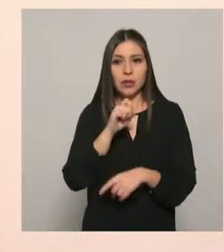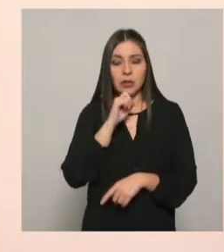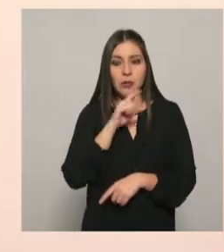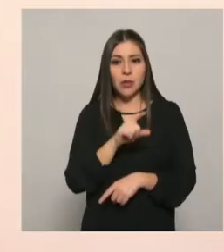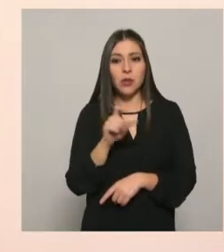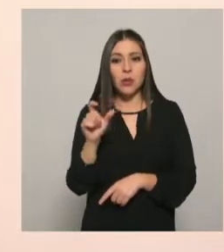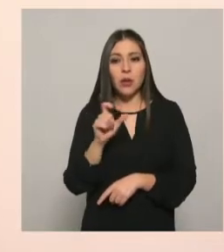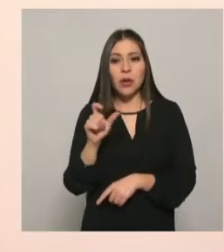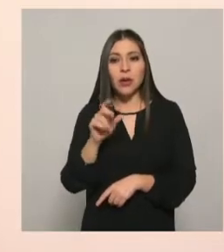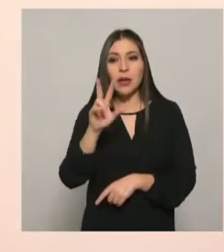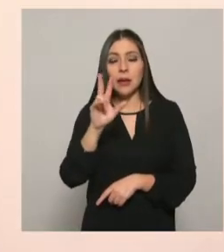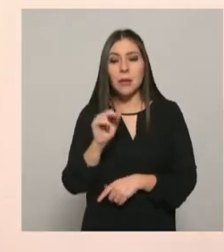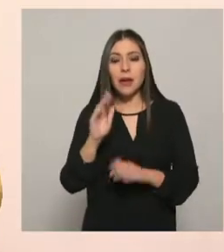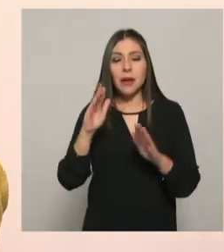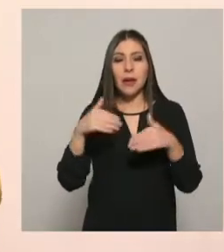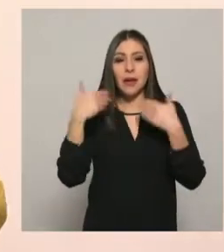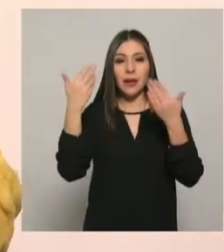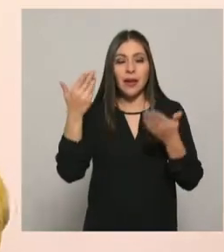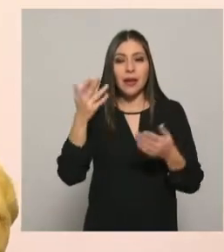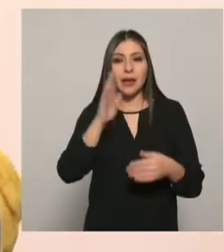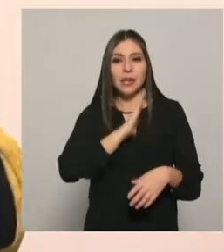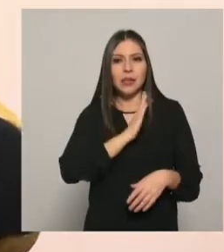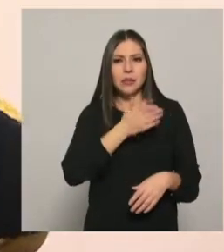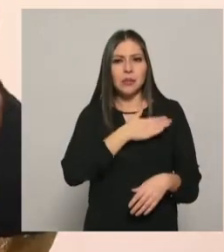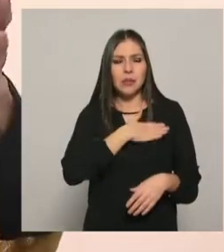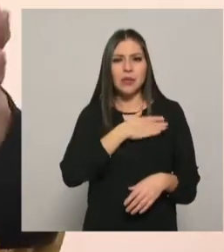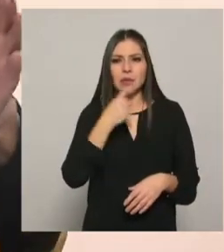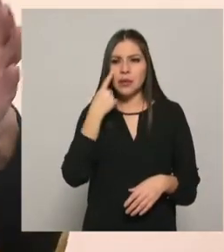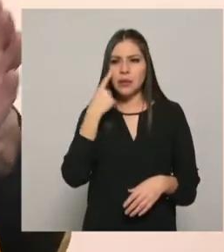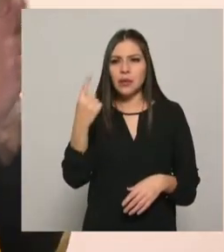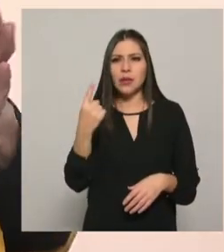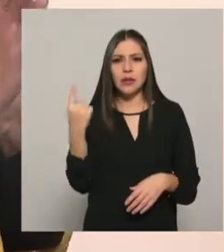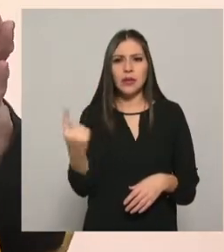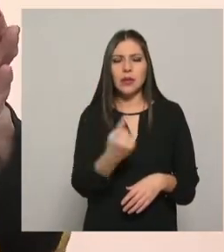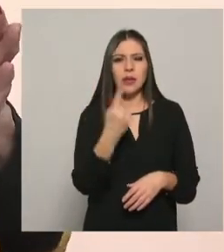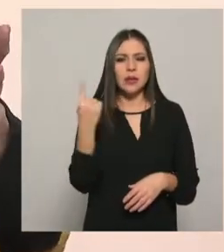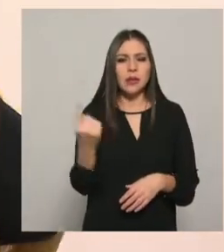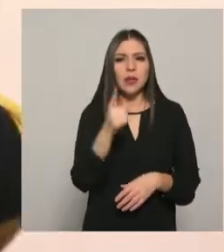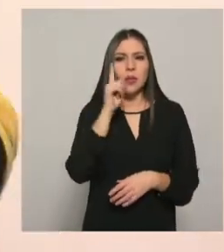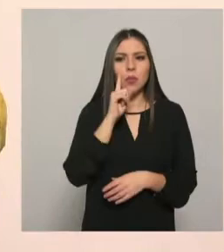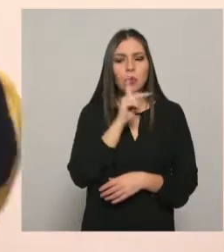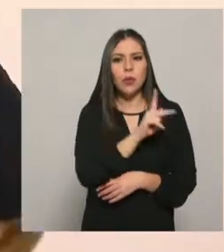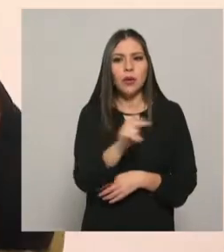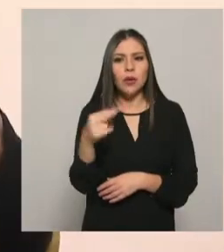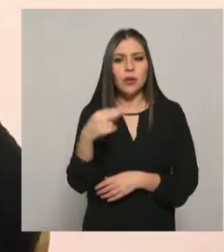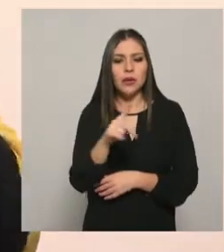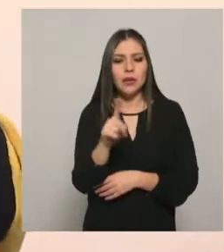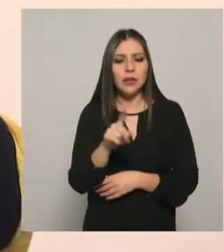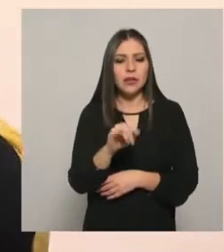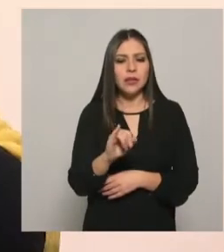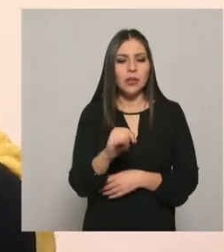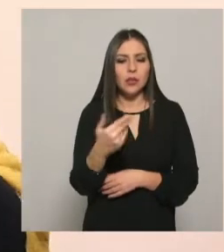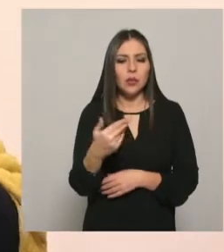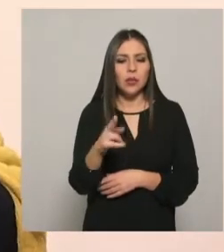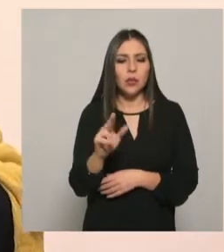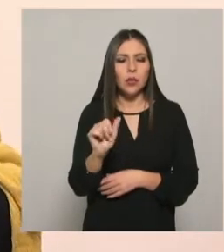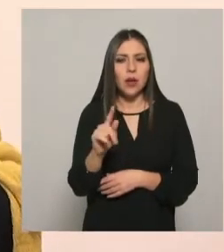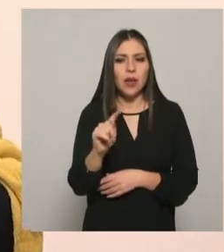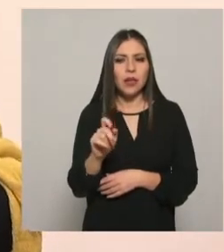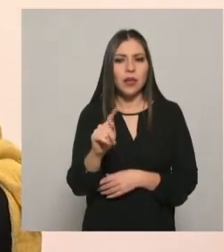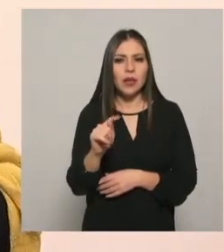Cuando ya van a llegar los españoles, aparecen frecuentemente las cihuateteo, vestidas de blanco, con la